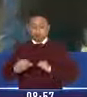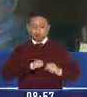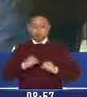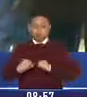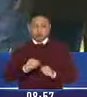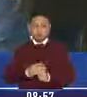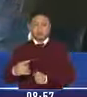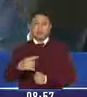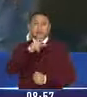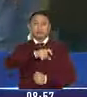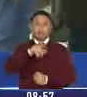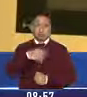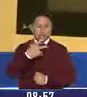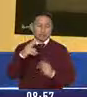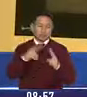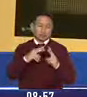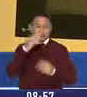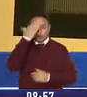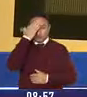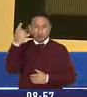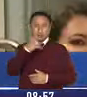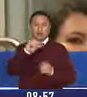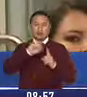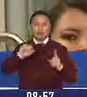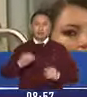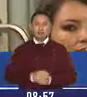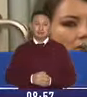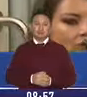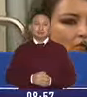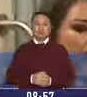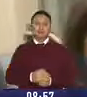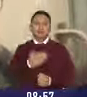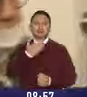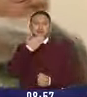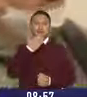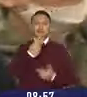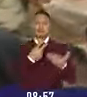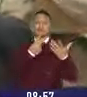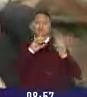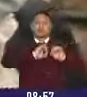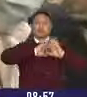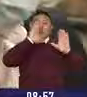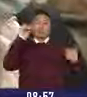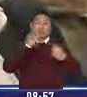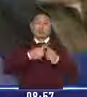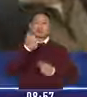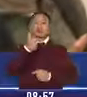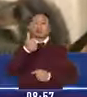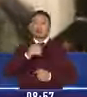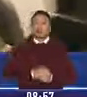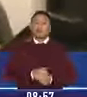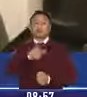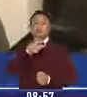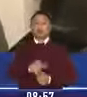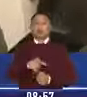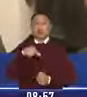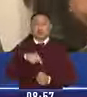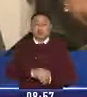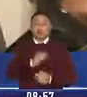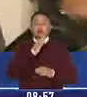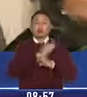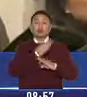busca familiarizar a la ciudadanía con este sistema. El movimiento se realiza desde las 7 de la mañana hasta las 10 de la mañana y el ciudadano puede obtener el